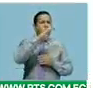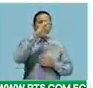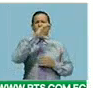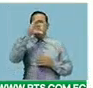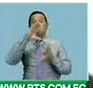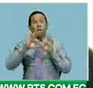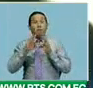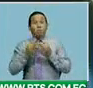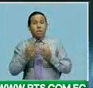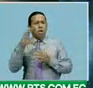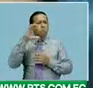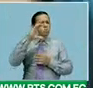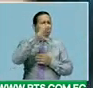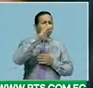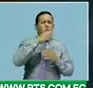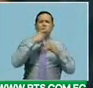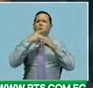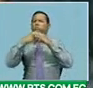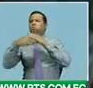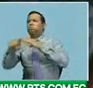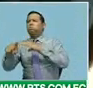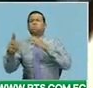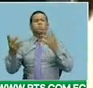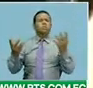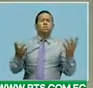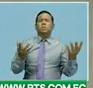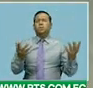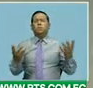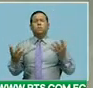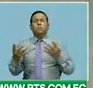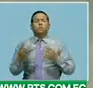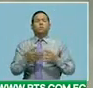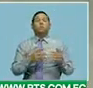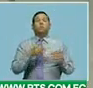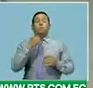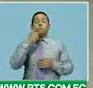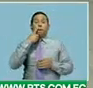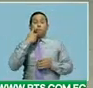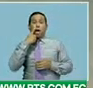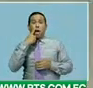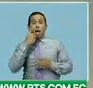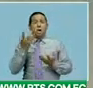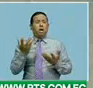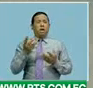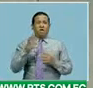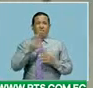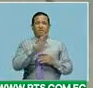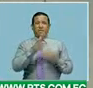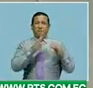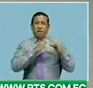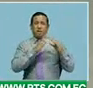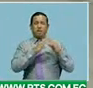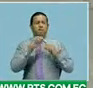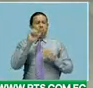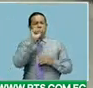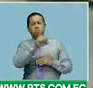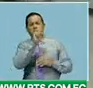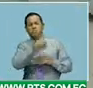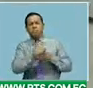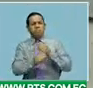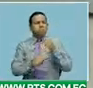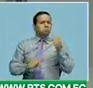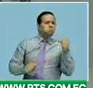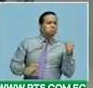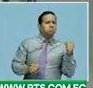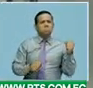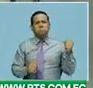publicación que hasta fue compartida por el presunto asesino. El padre de la joven fue hasta su casa en la Ciudadela La Ventura para buscarla, pero como no